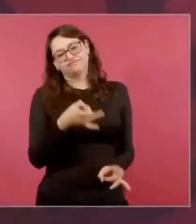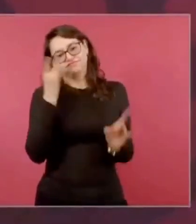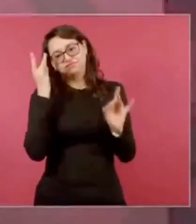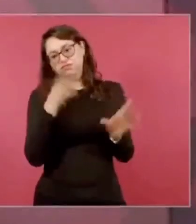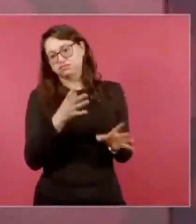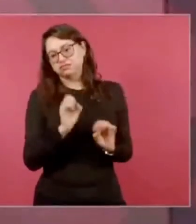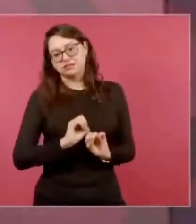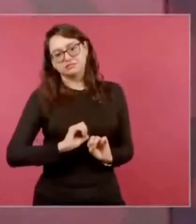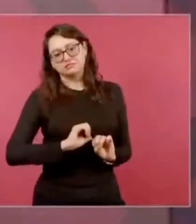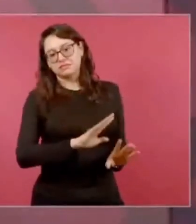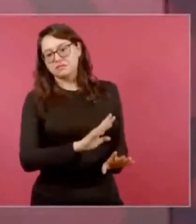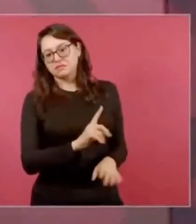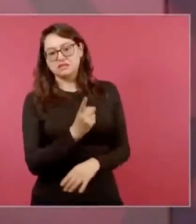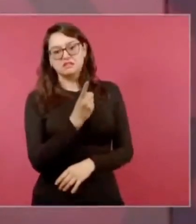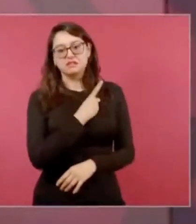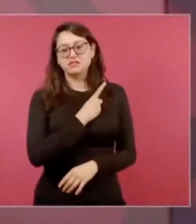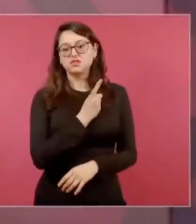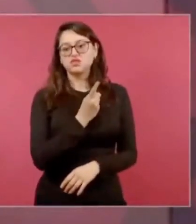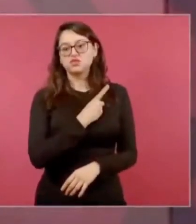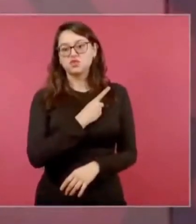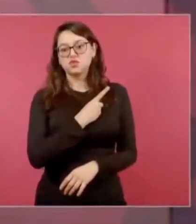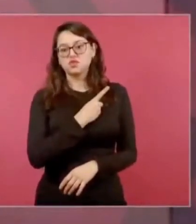eso, pues,